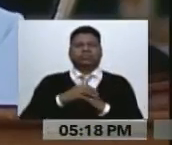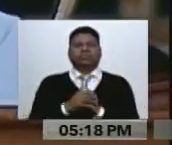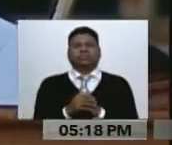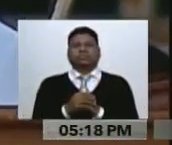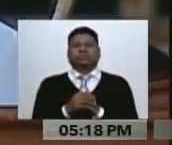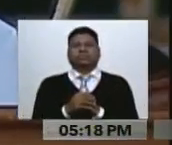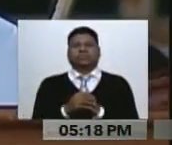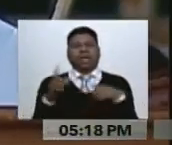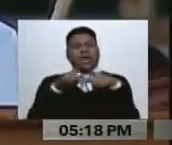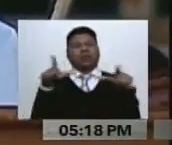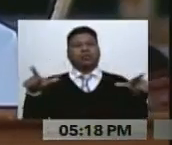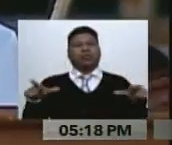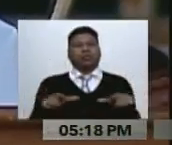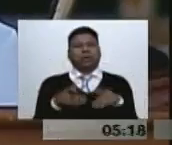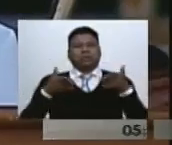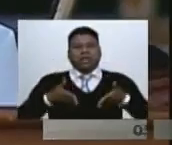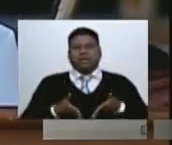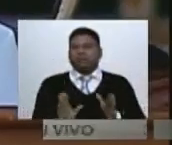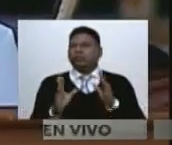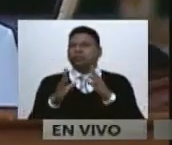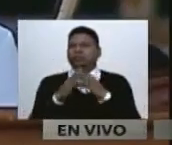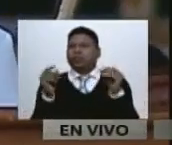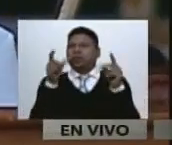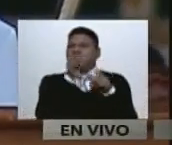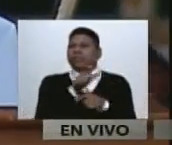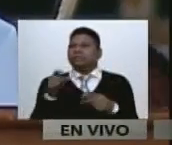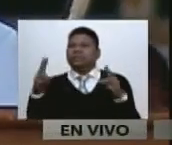en un lugar donde nació y lo conoce todo el mundo.